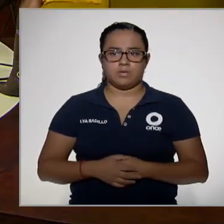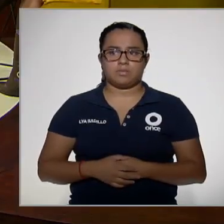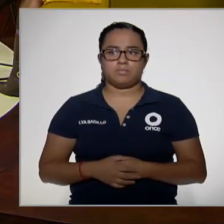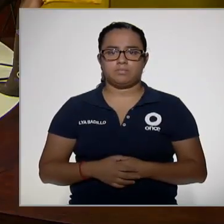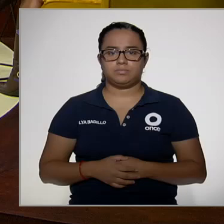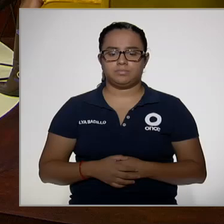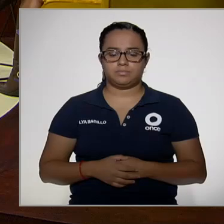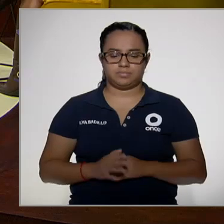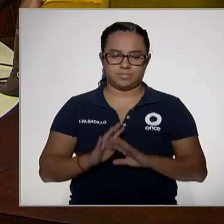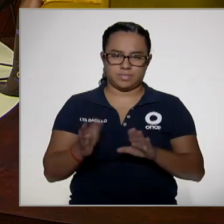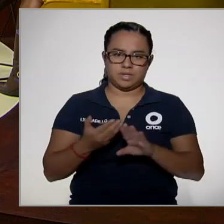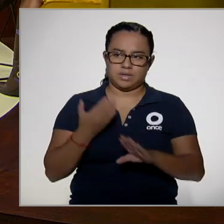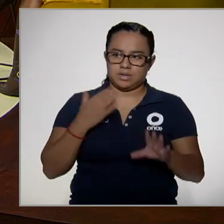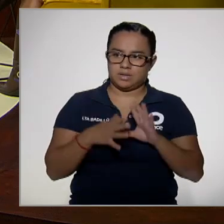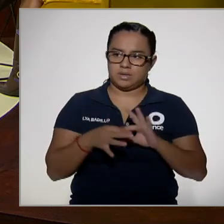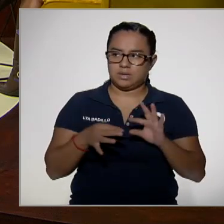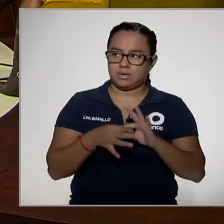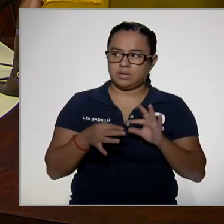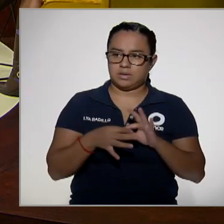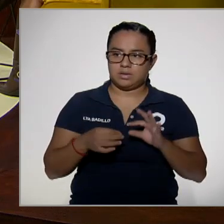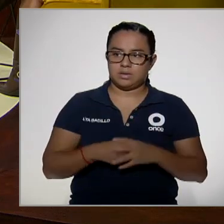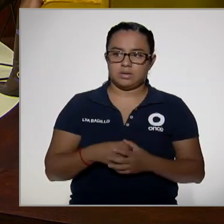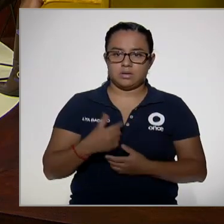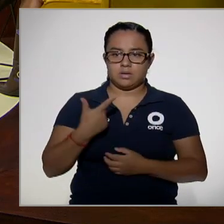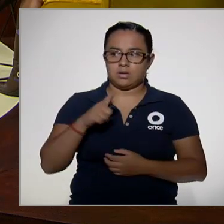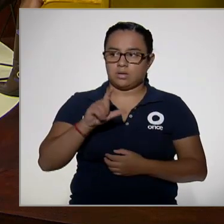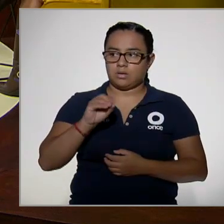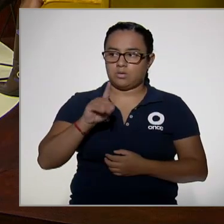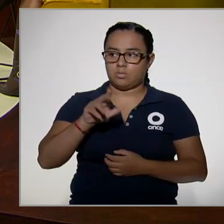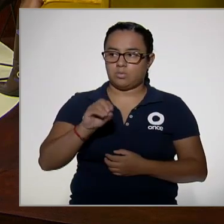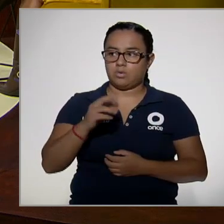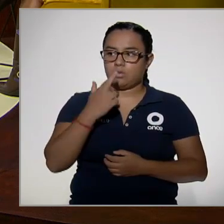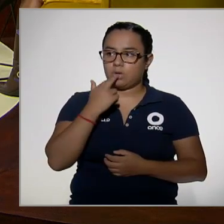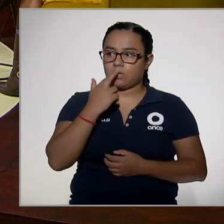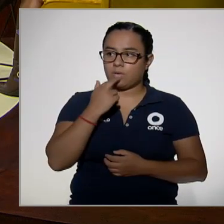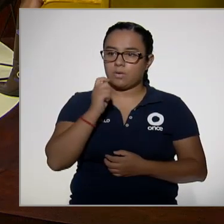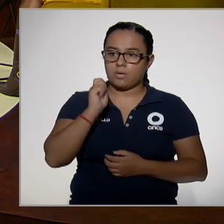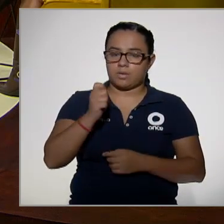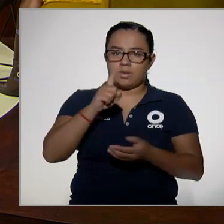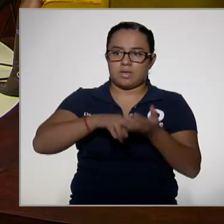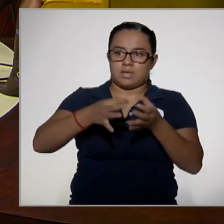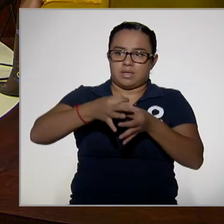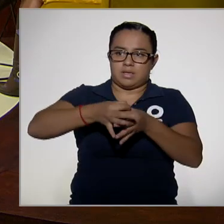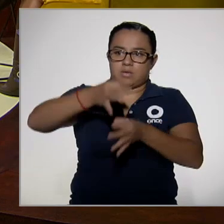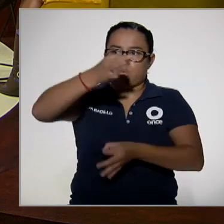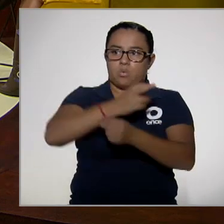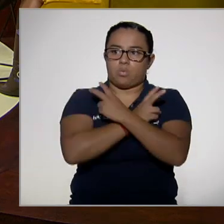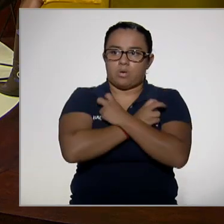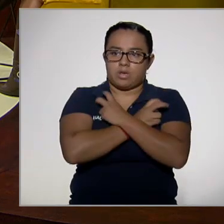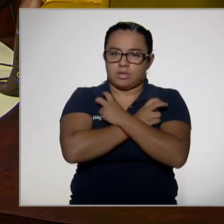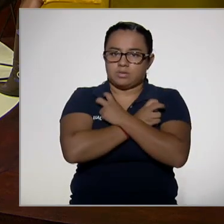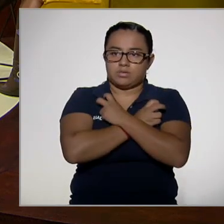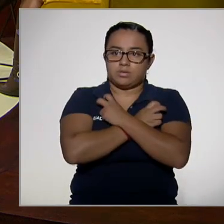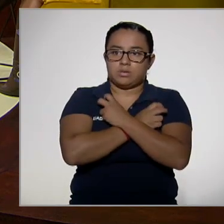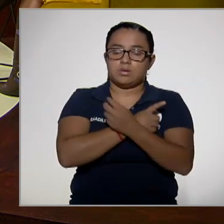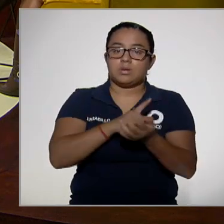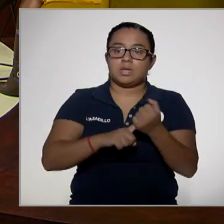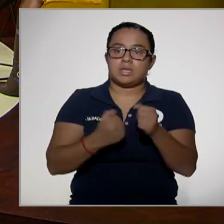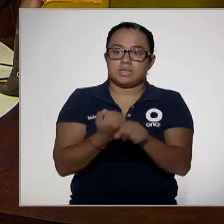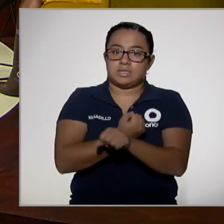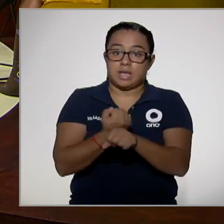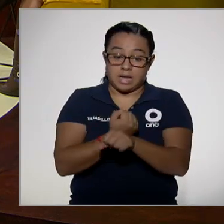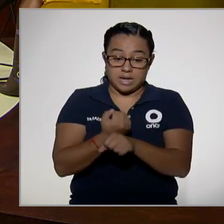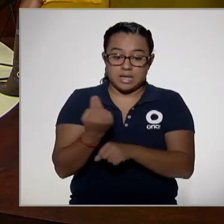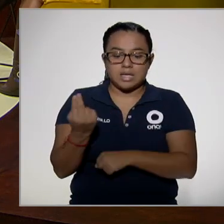bueno lo practicamos que los glóbulos rojos se producen en la médula ósea o la médula ósea o esta fábrica de la sangre también